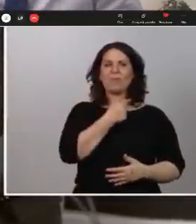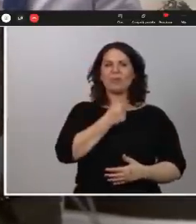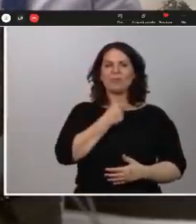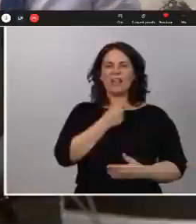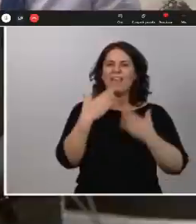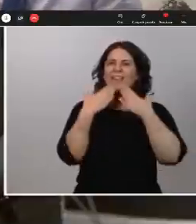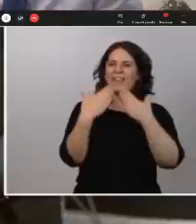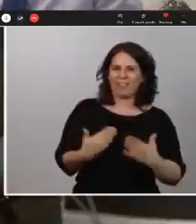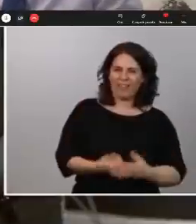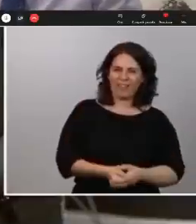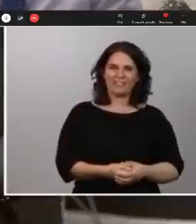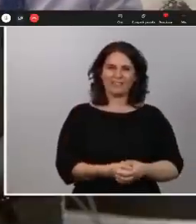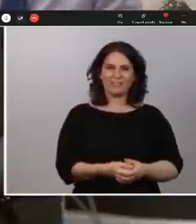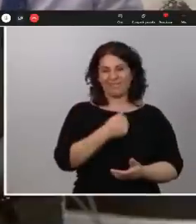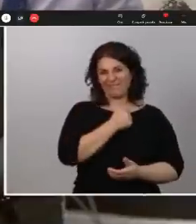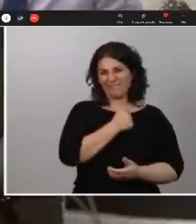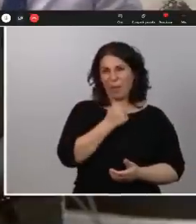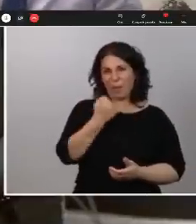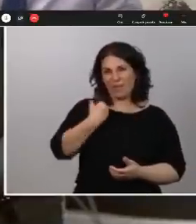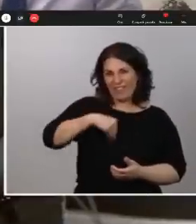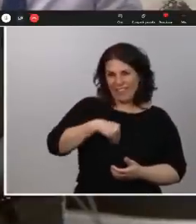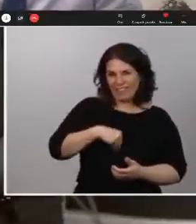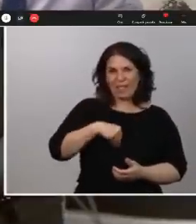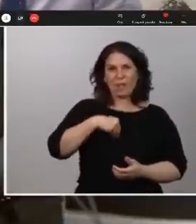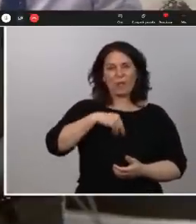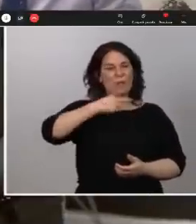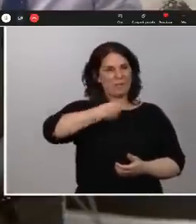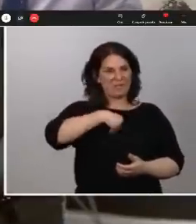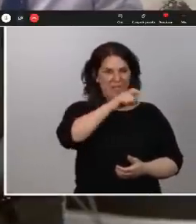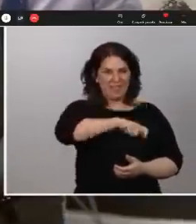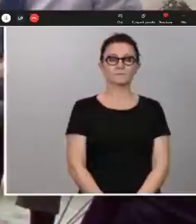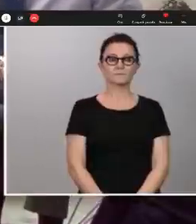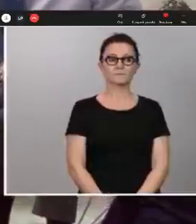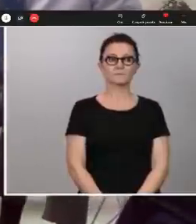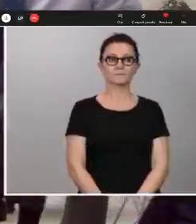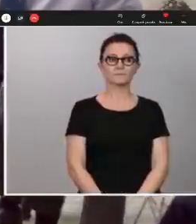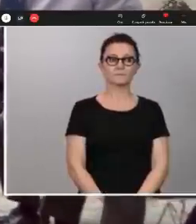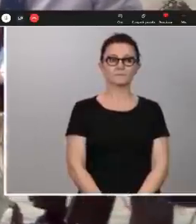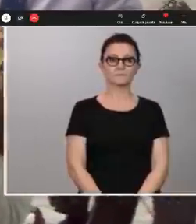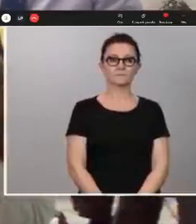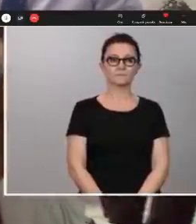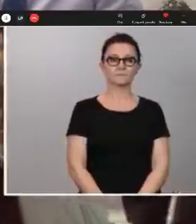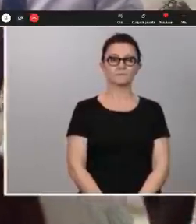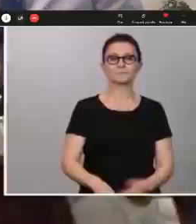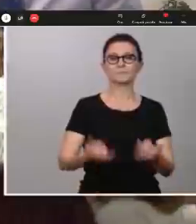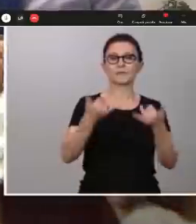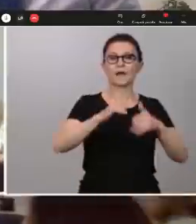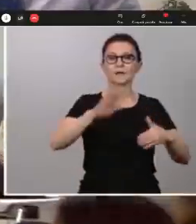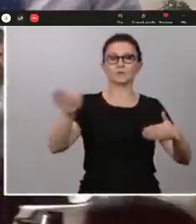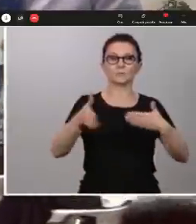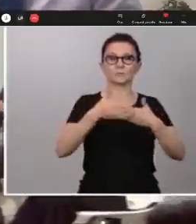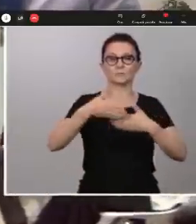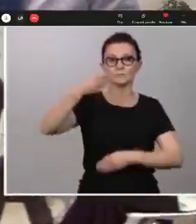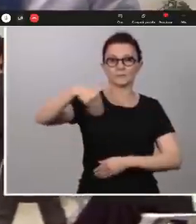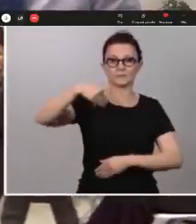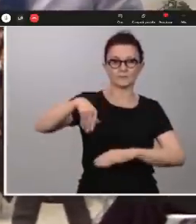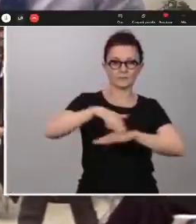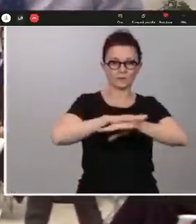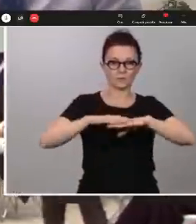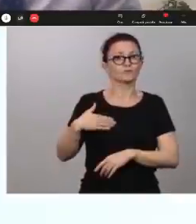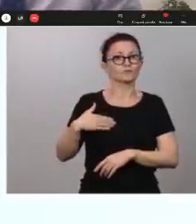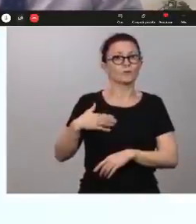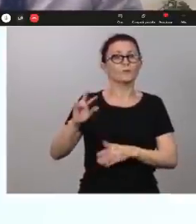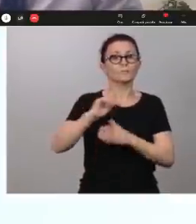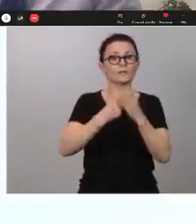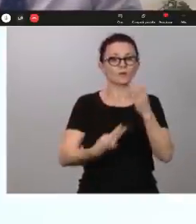pero eso siendo grave parece incluso una caricatura de lo que estamos viendo en estos momentos porque le vemos ya el presidente utilizar